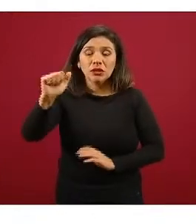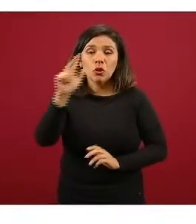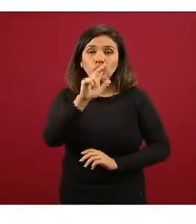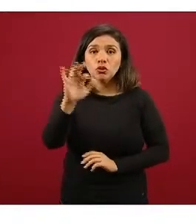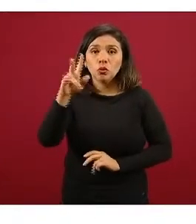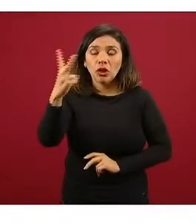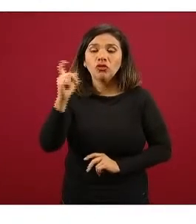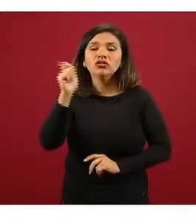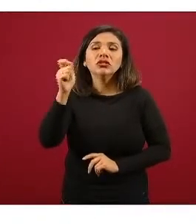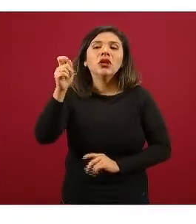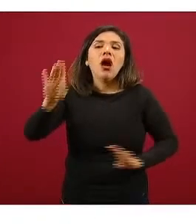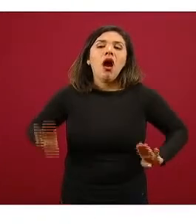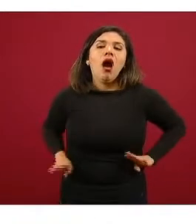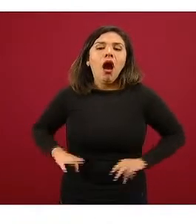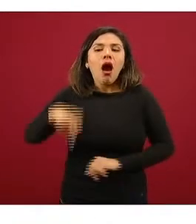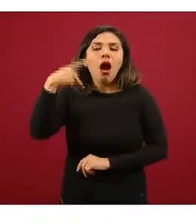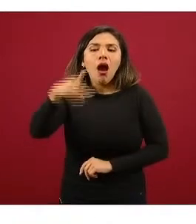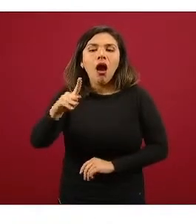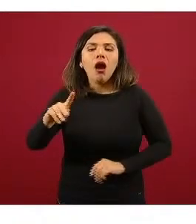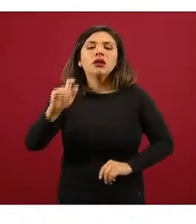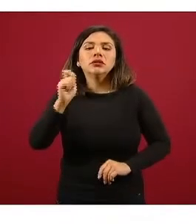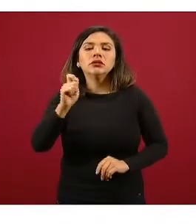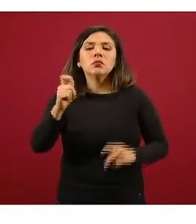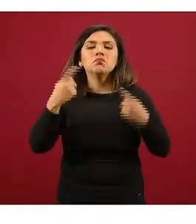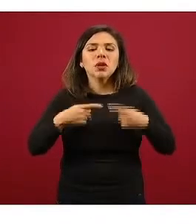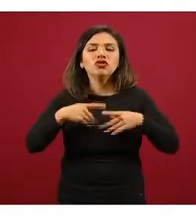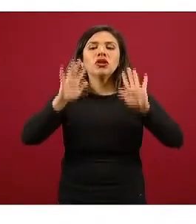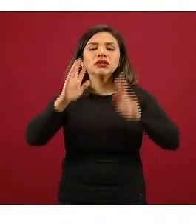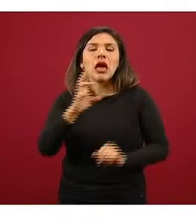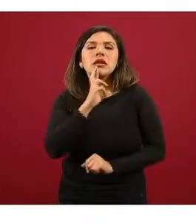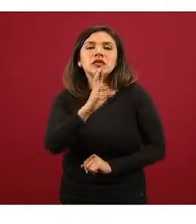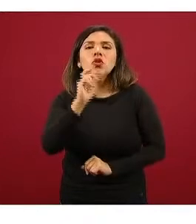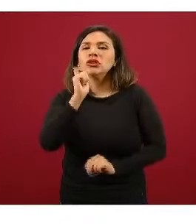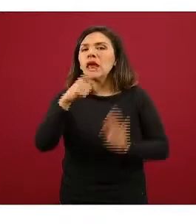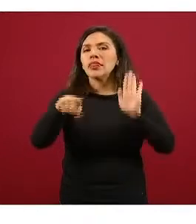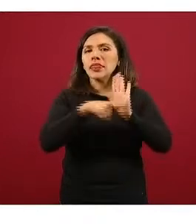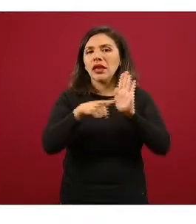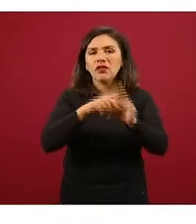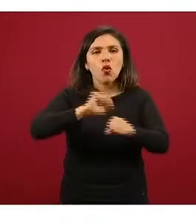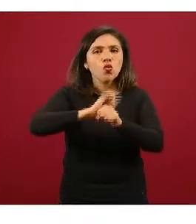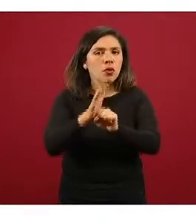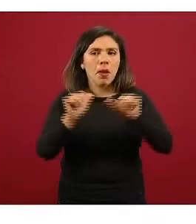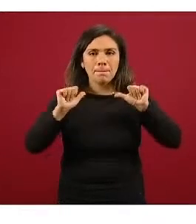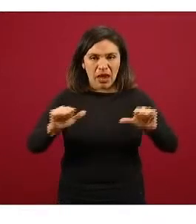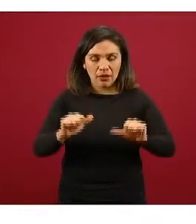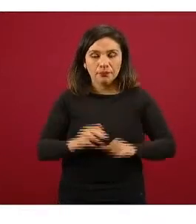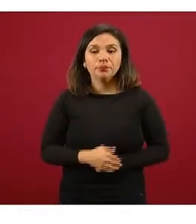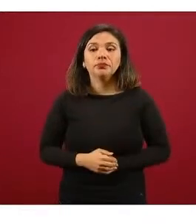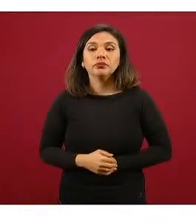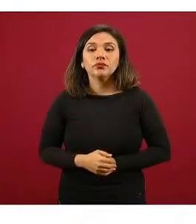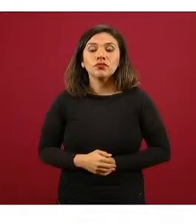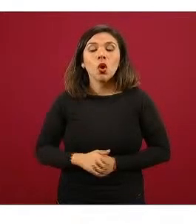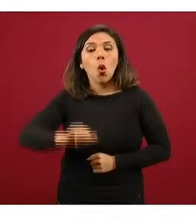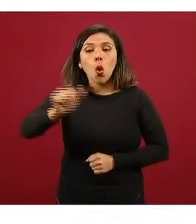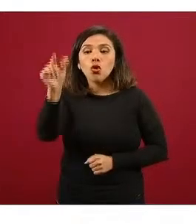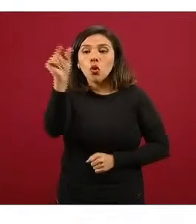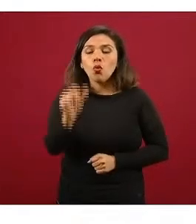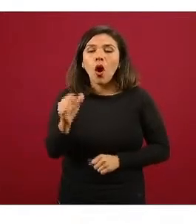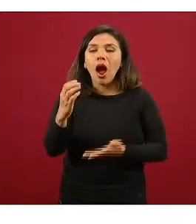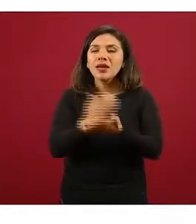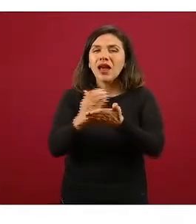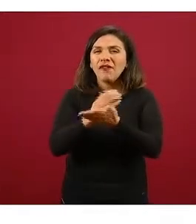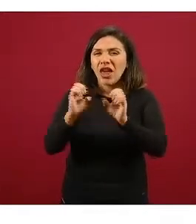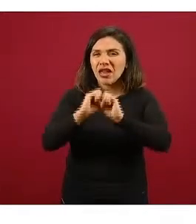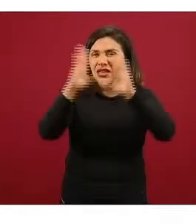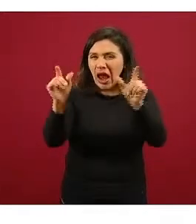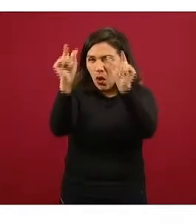1.156.852, que corresponde precisamente a las que ya tienen un resultado negativo hasta el momento. En las barras de color café claro,